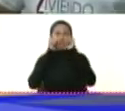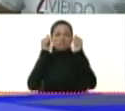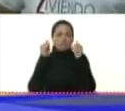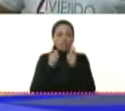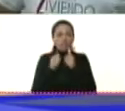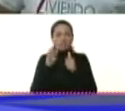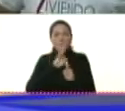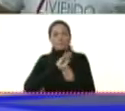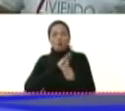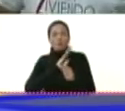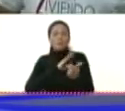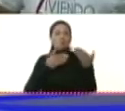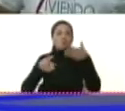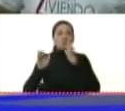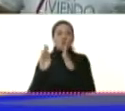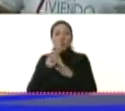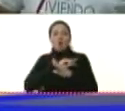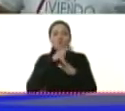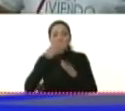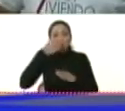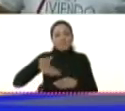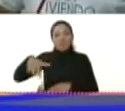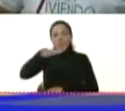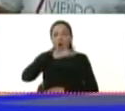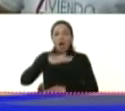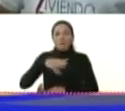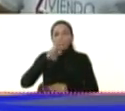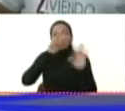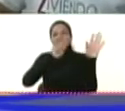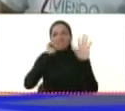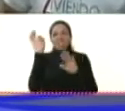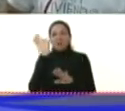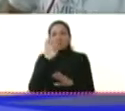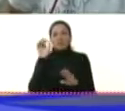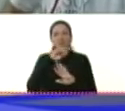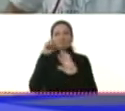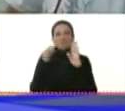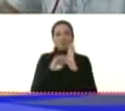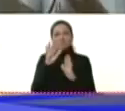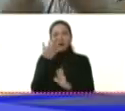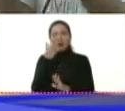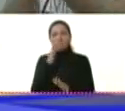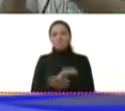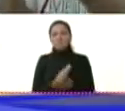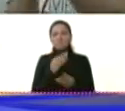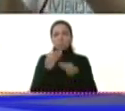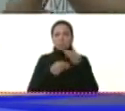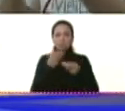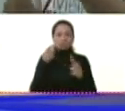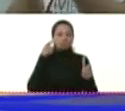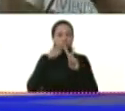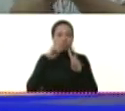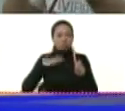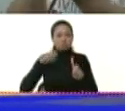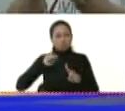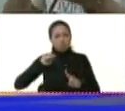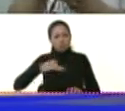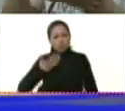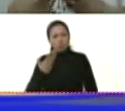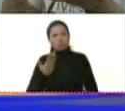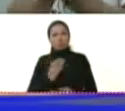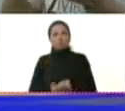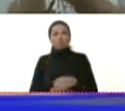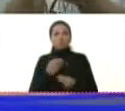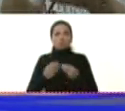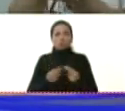de autoconstrucción con el poder popular. 70% por lo menos. Vamos a tratar de lograrlo. Sí, eso genera